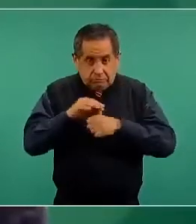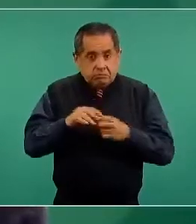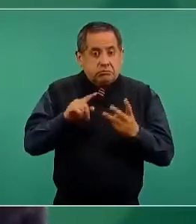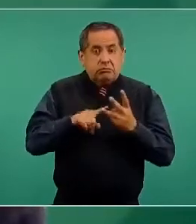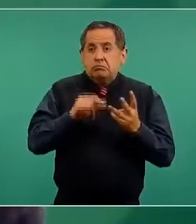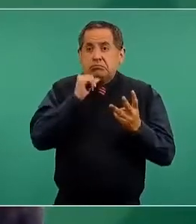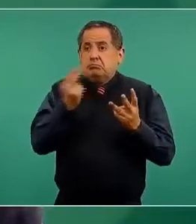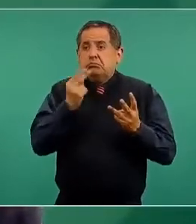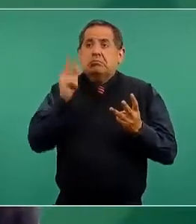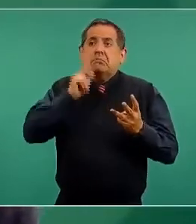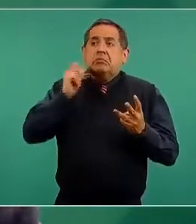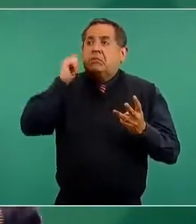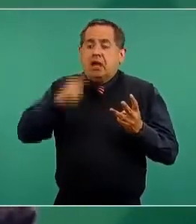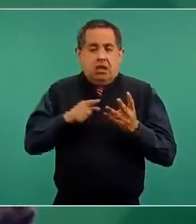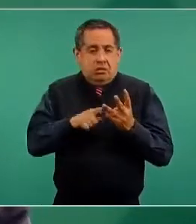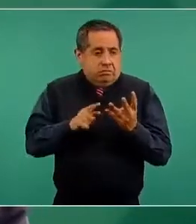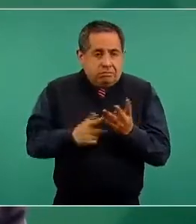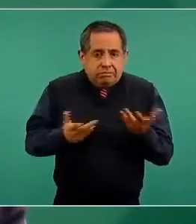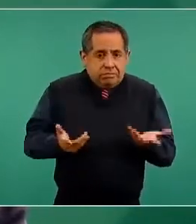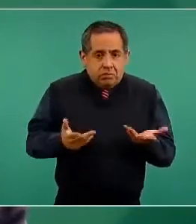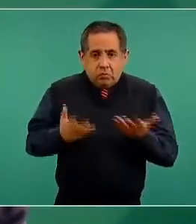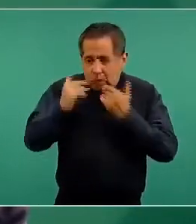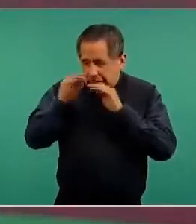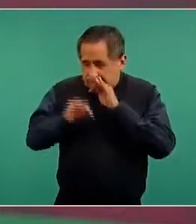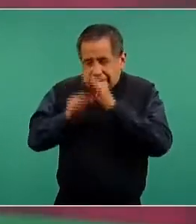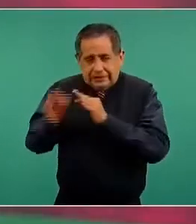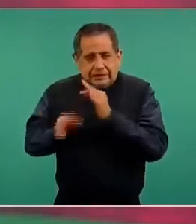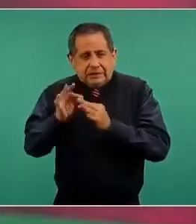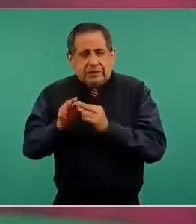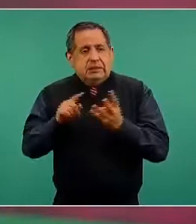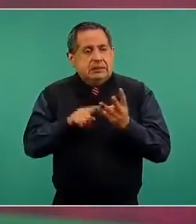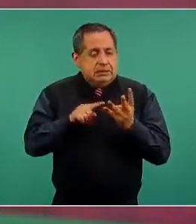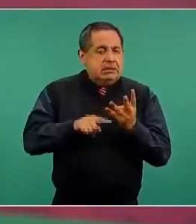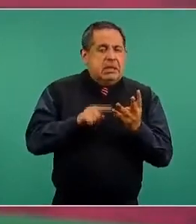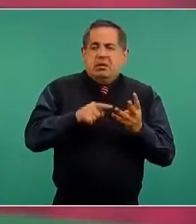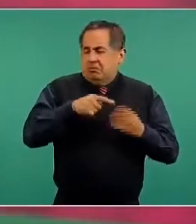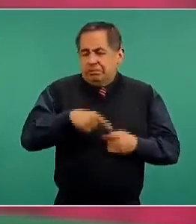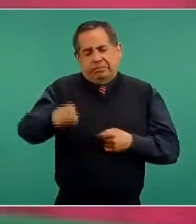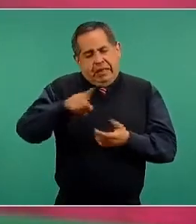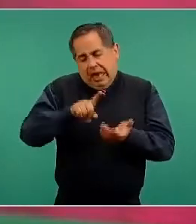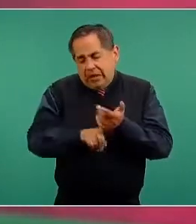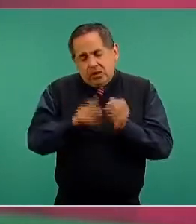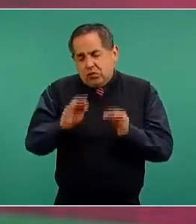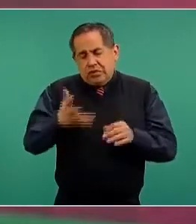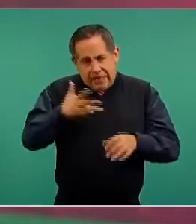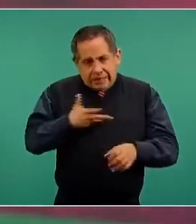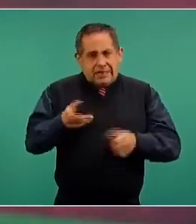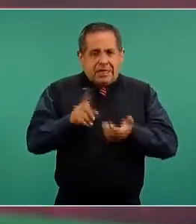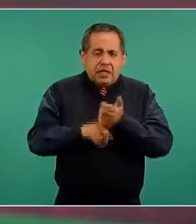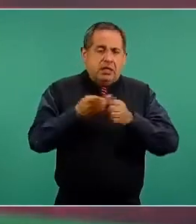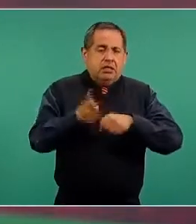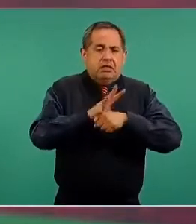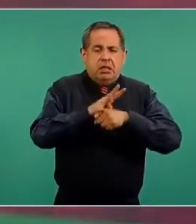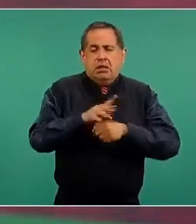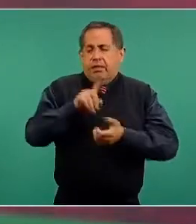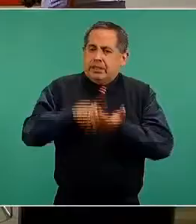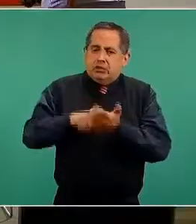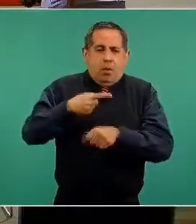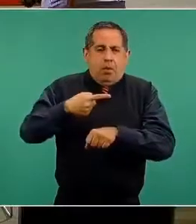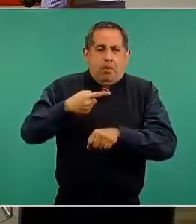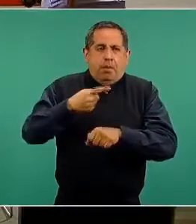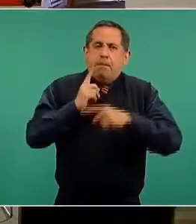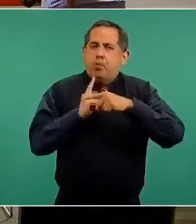prueba alguna, dado que no hay un tratamiento específico para el que se tenga que determinar la condición de positividad